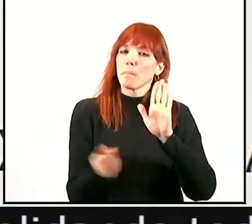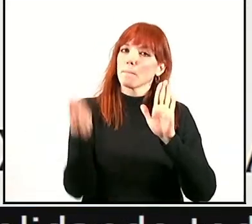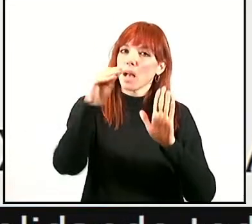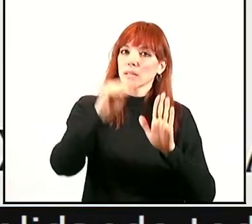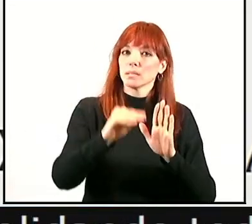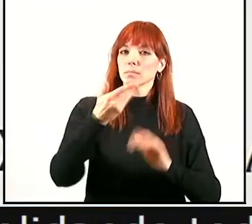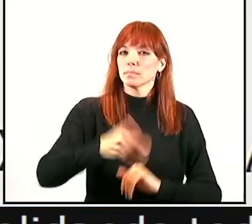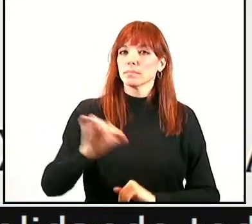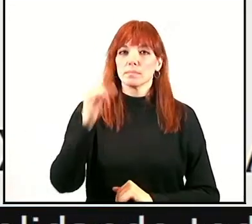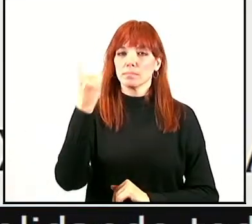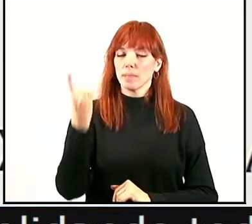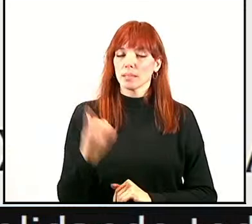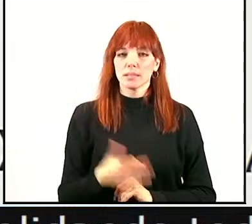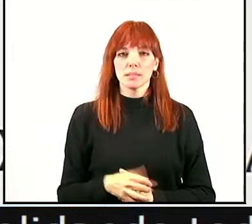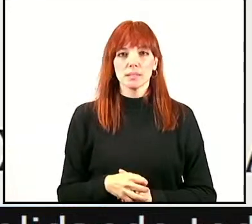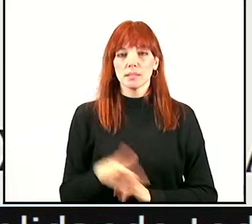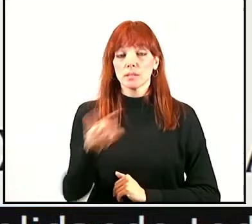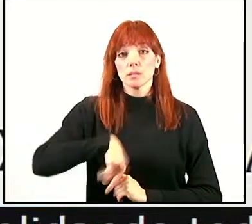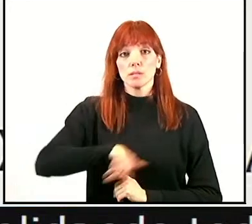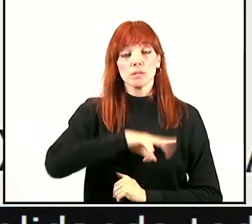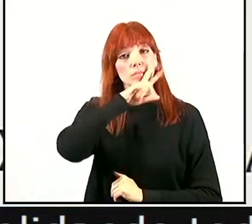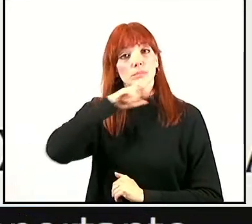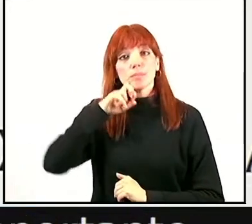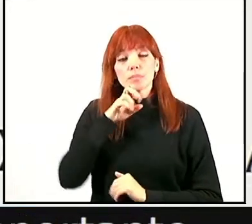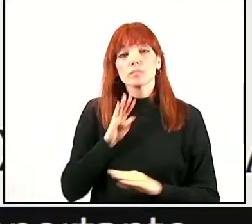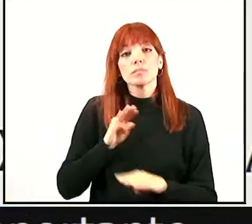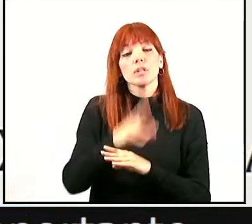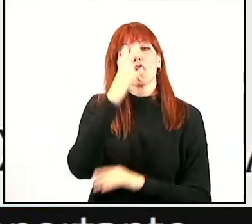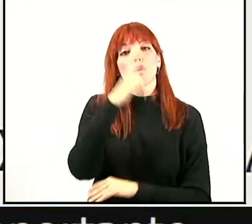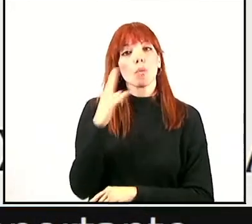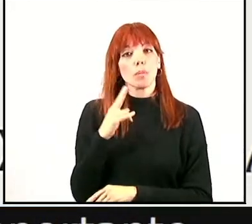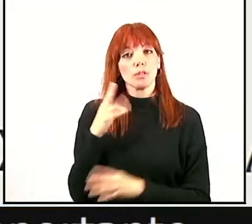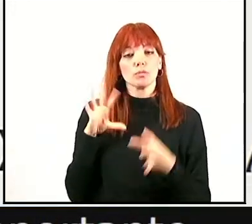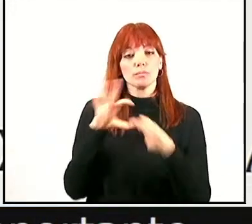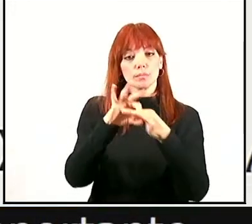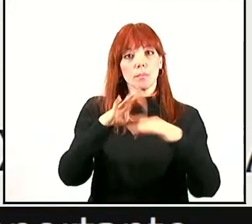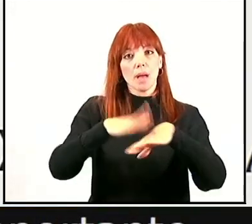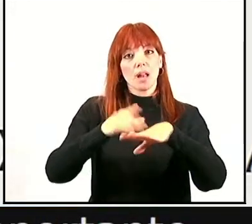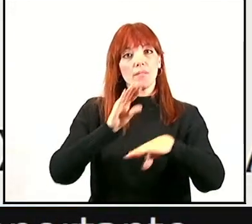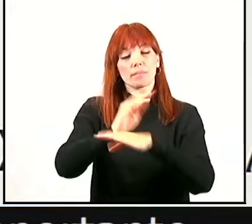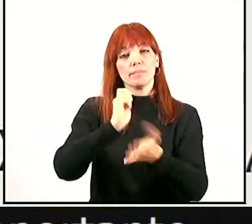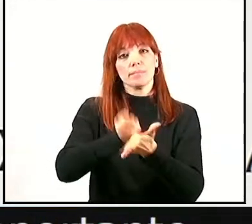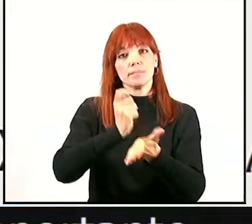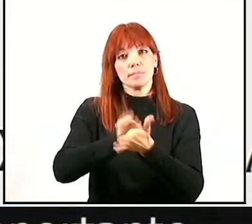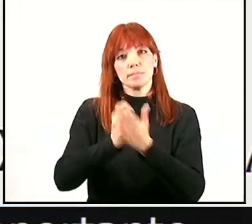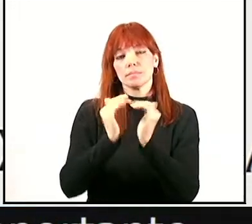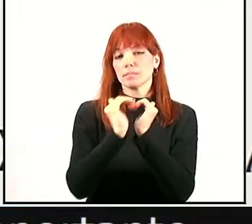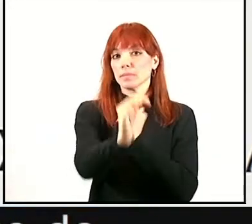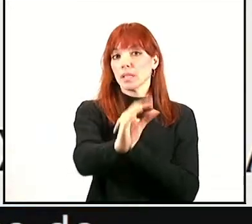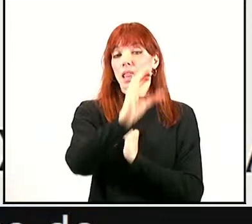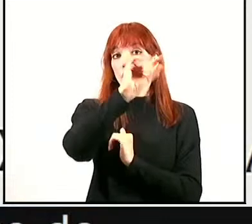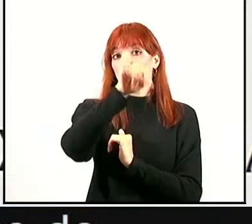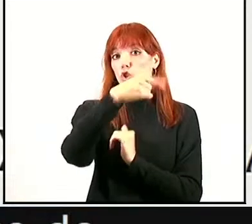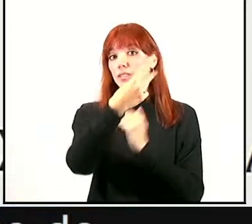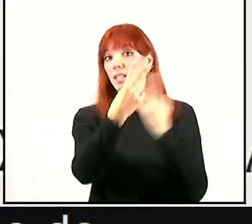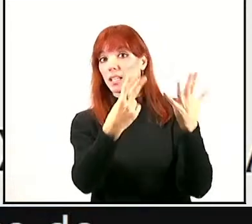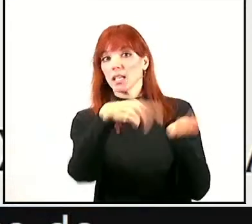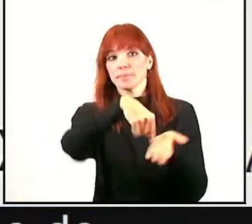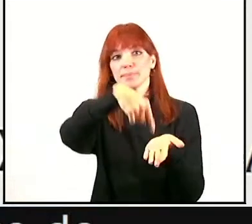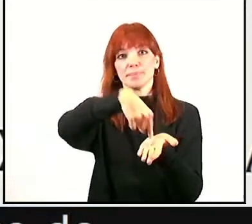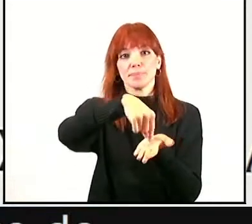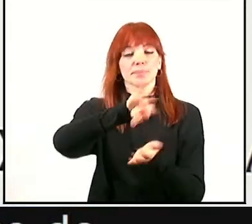importante, mantenemos y reafirmamos ese compromiso de financiación, ese 0,7 que se viene